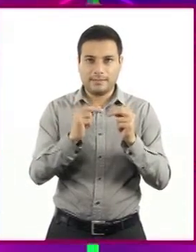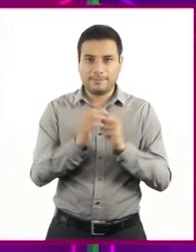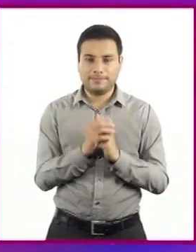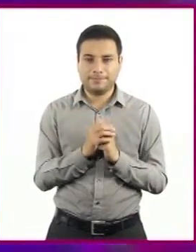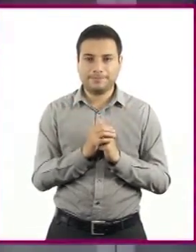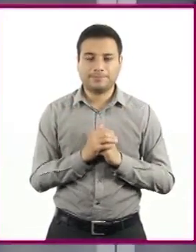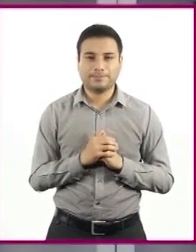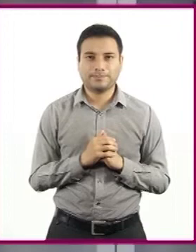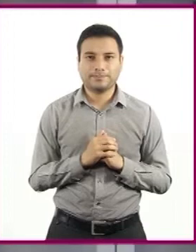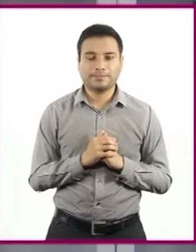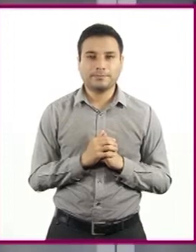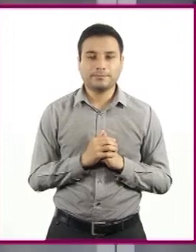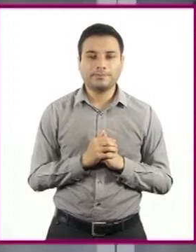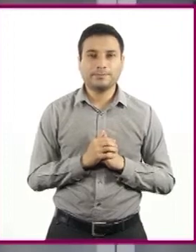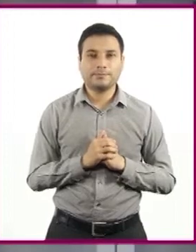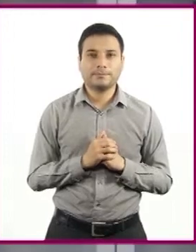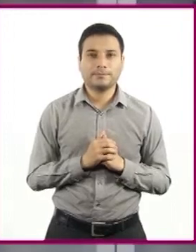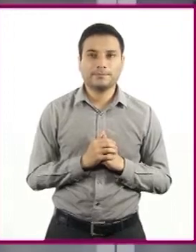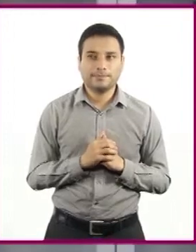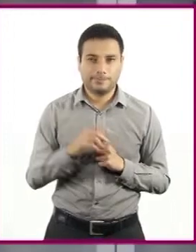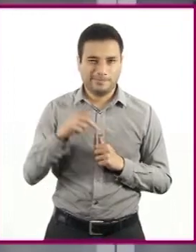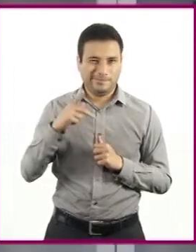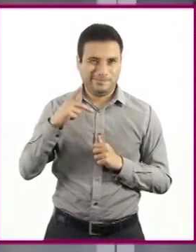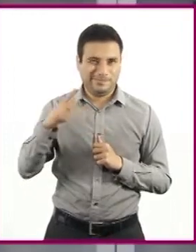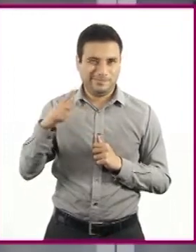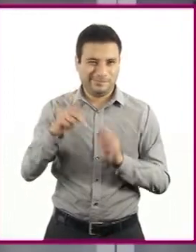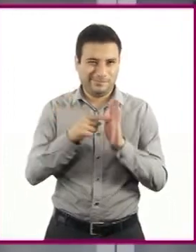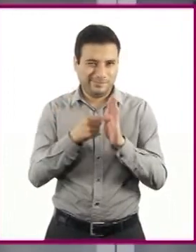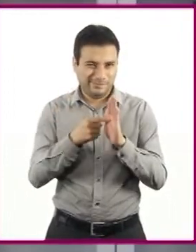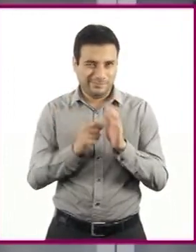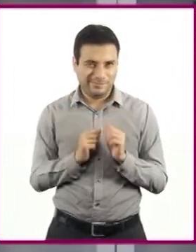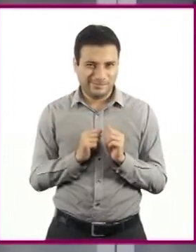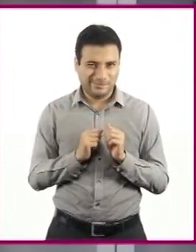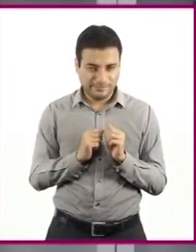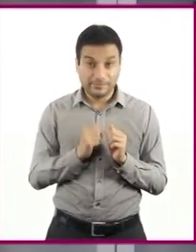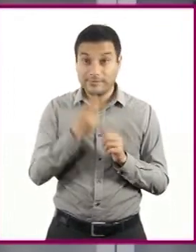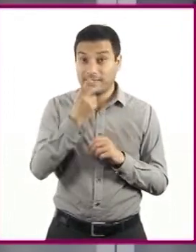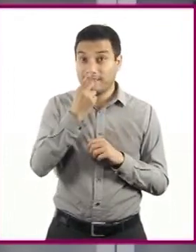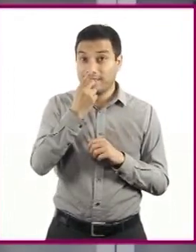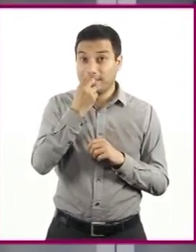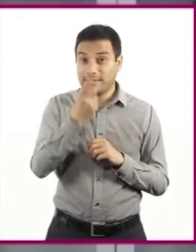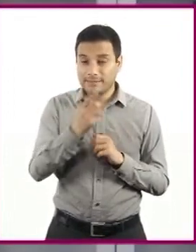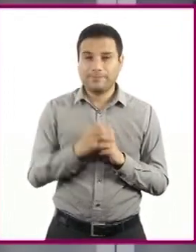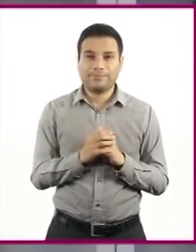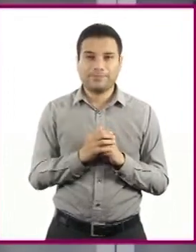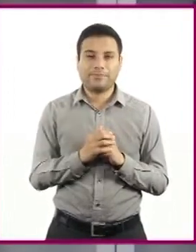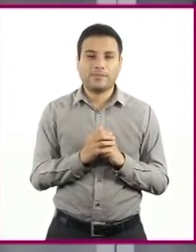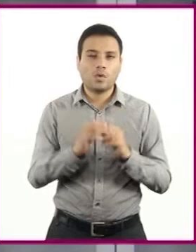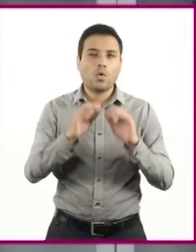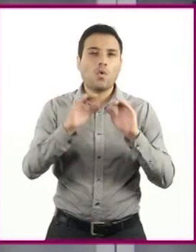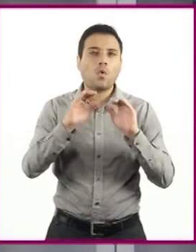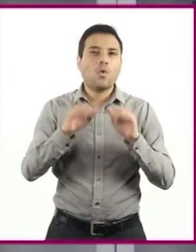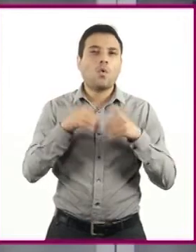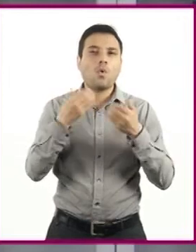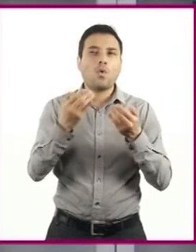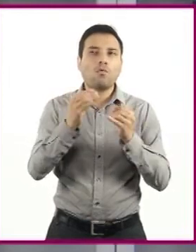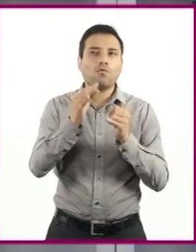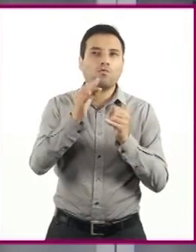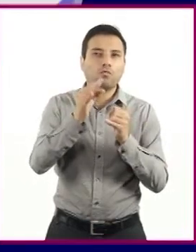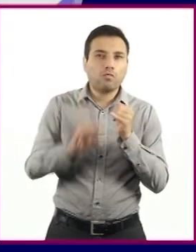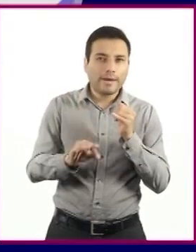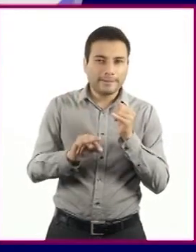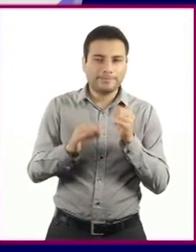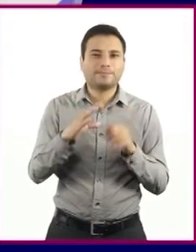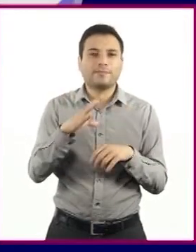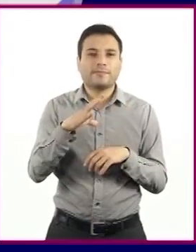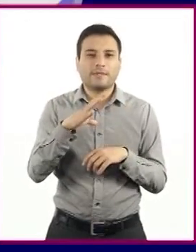reciente. De acuerdo con el modelo cúbico de Lewis, los electrones externos se hallan ubicados en los vértices de un cubo que